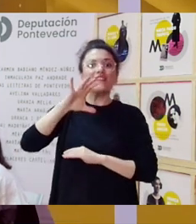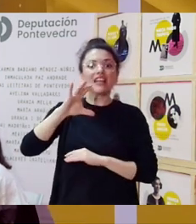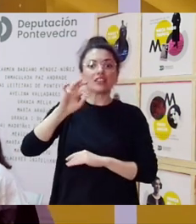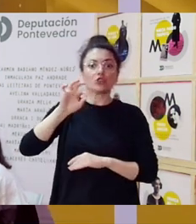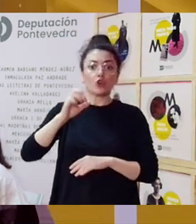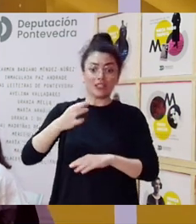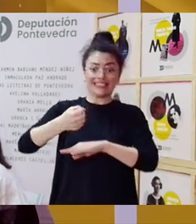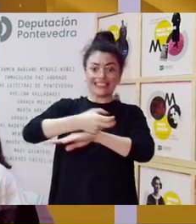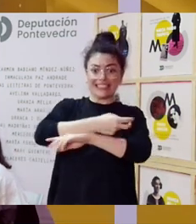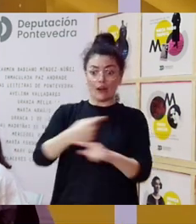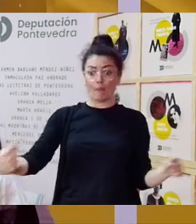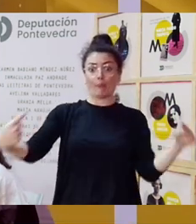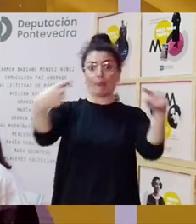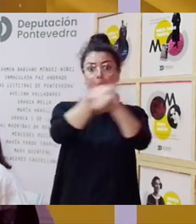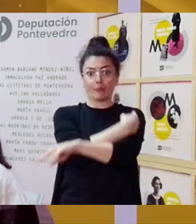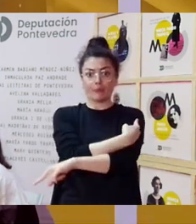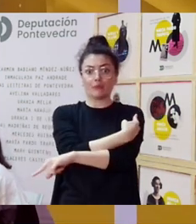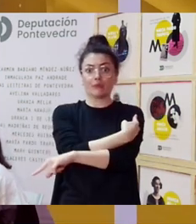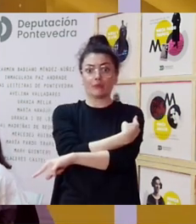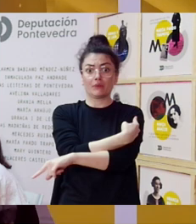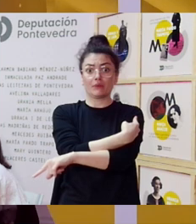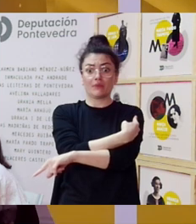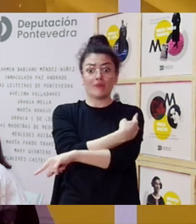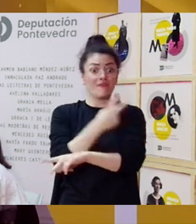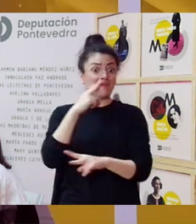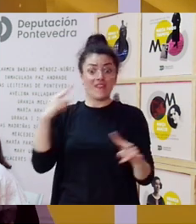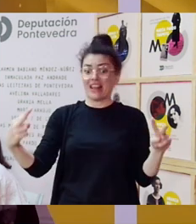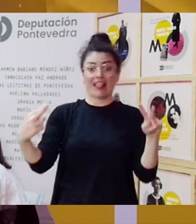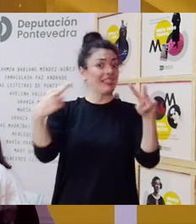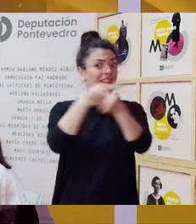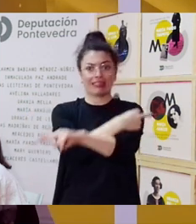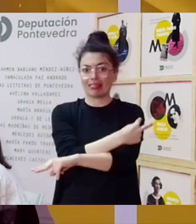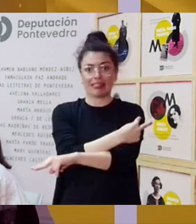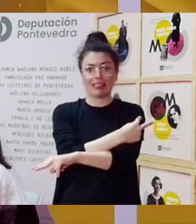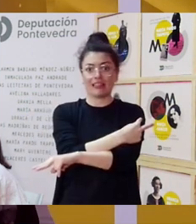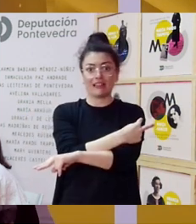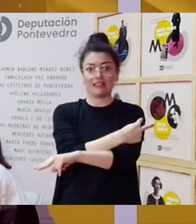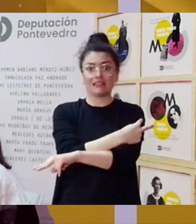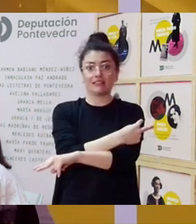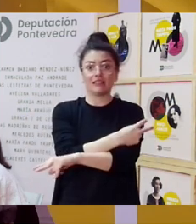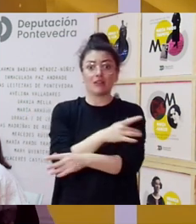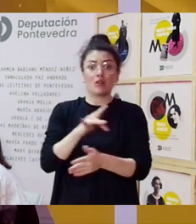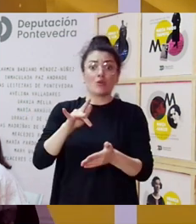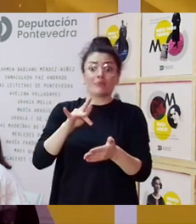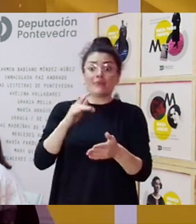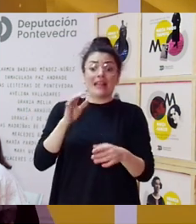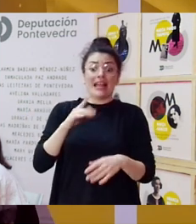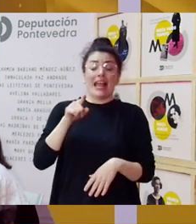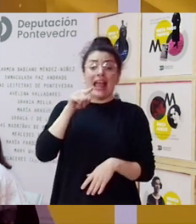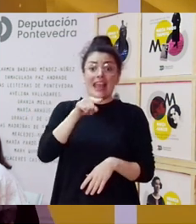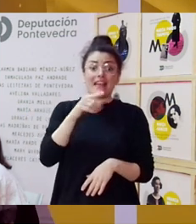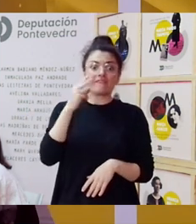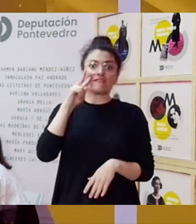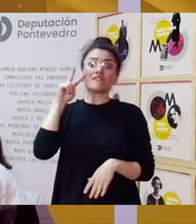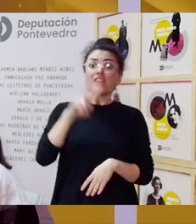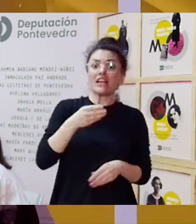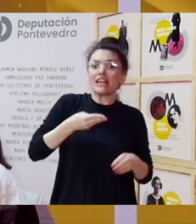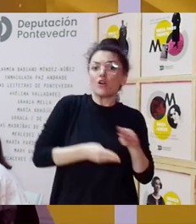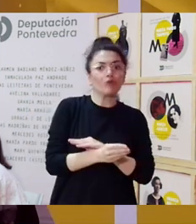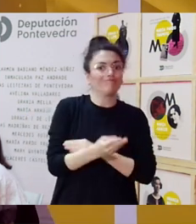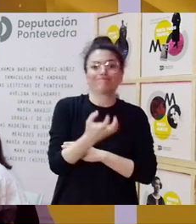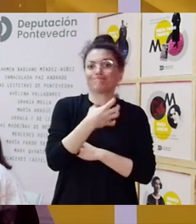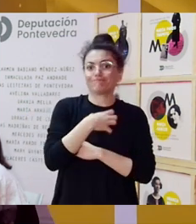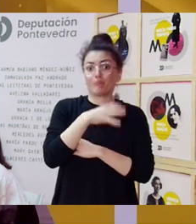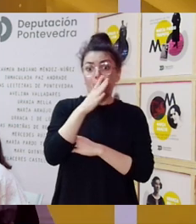tren. Trens que se cruzaron e non chegaron a verse. Ela non chegou a ver a ese fillo, porque el encanto chegou a Vigo.